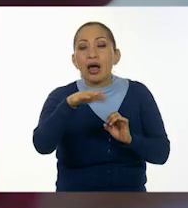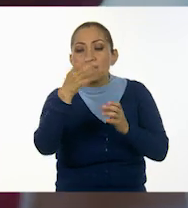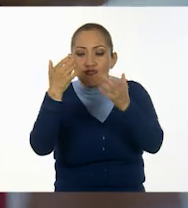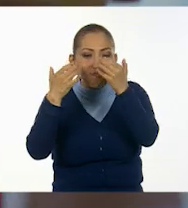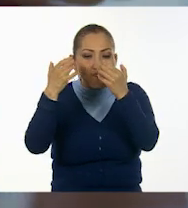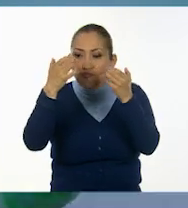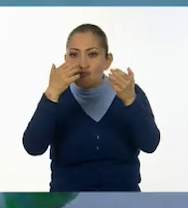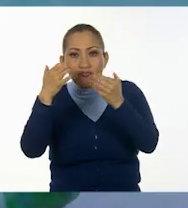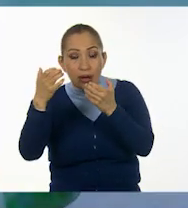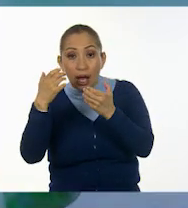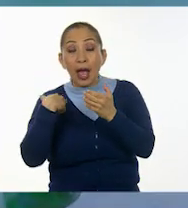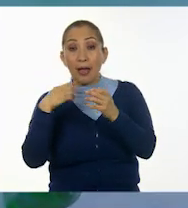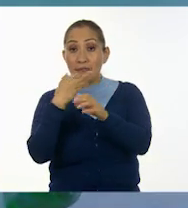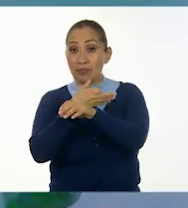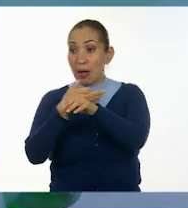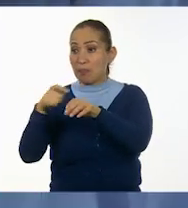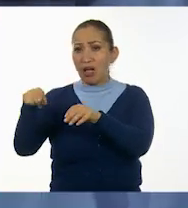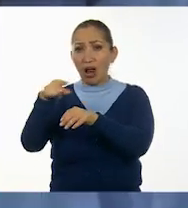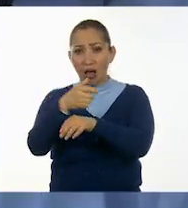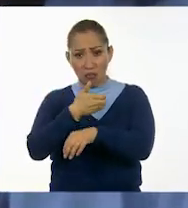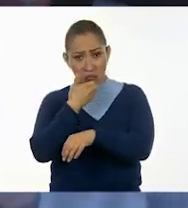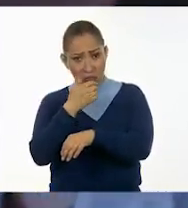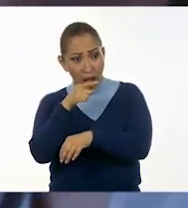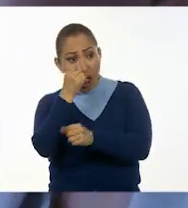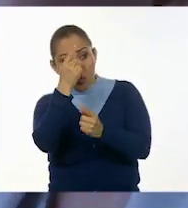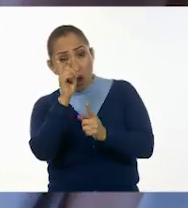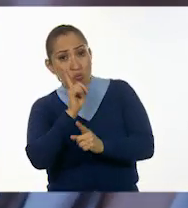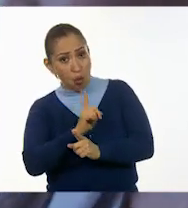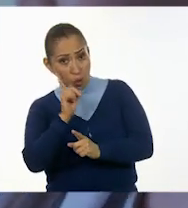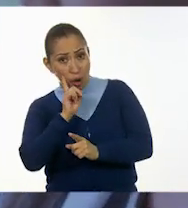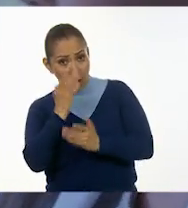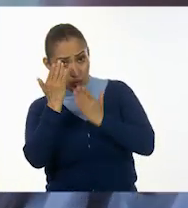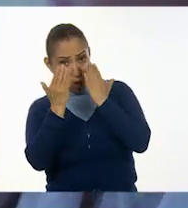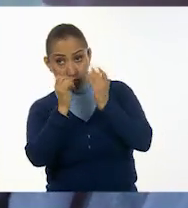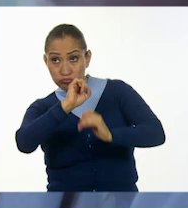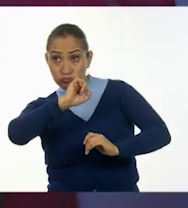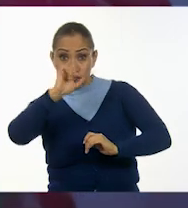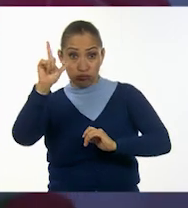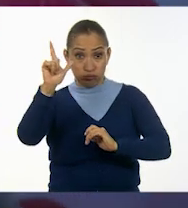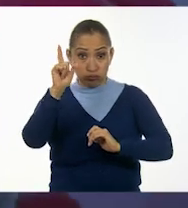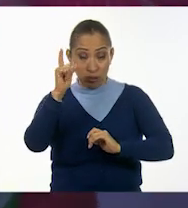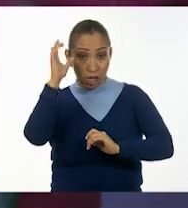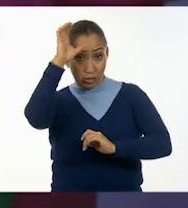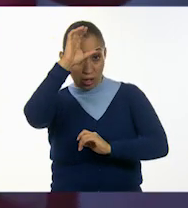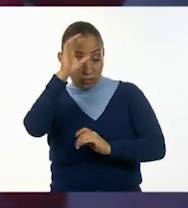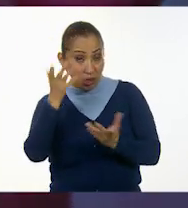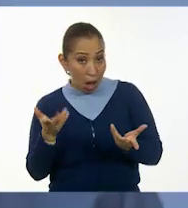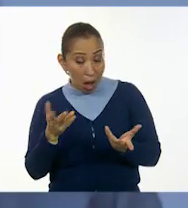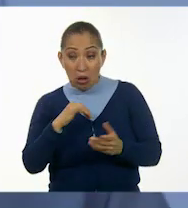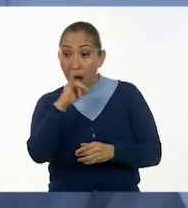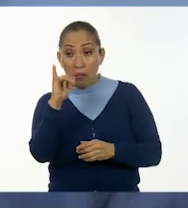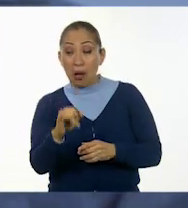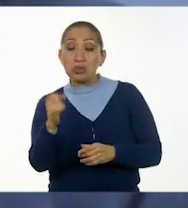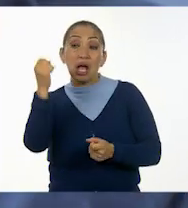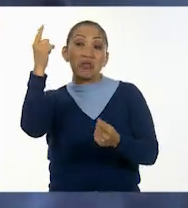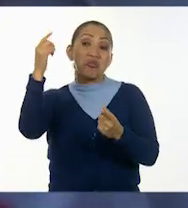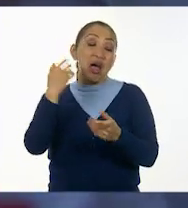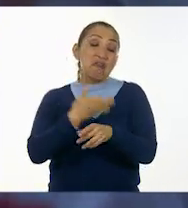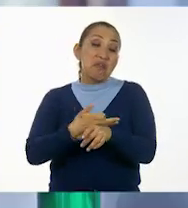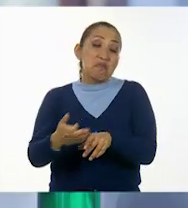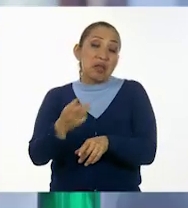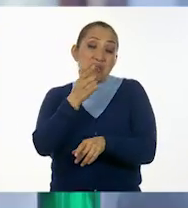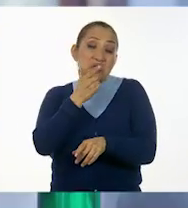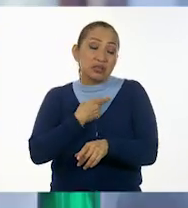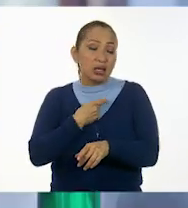paso. En mi familia no era tan común que alguna mujer estudiara profesionalmente alguna ciencia y nunca faltó el familiar que me